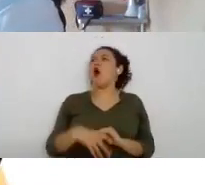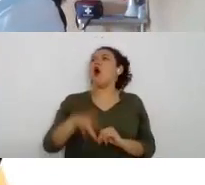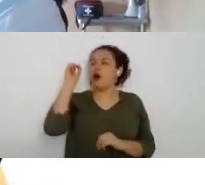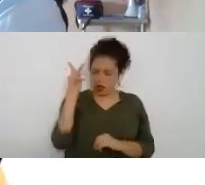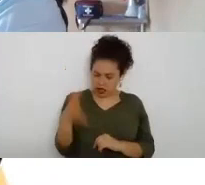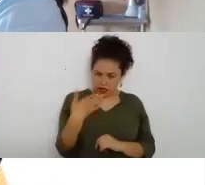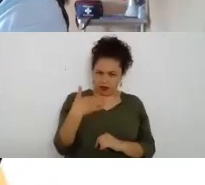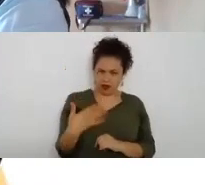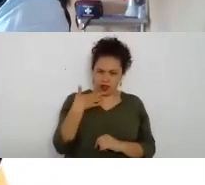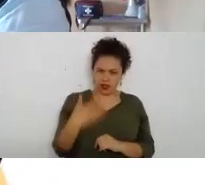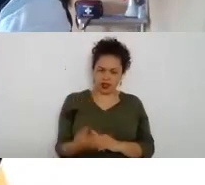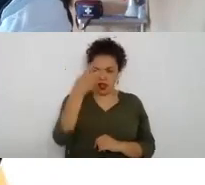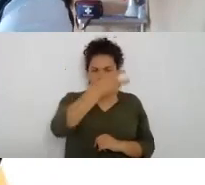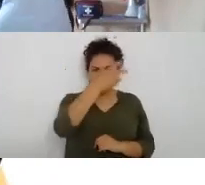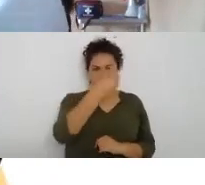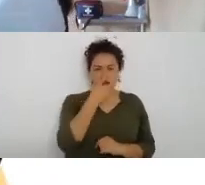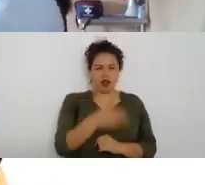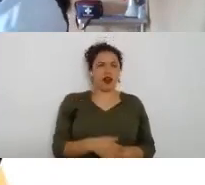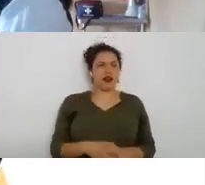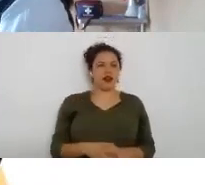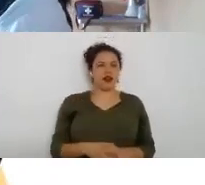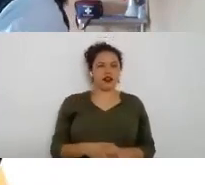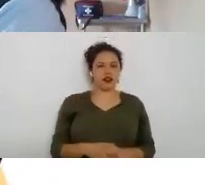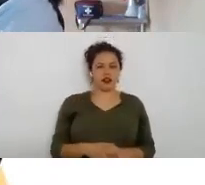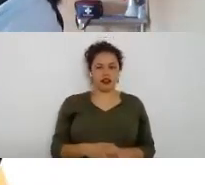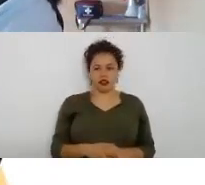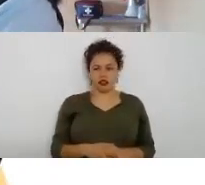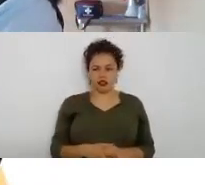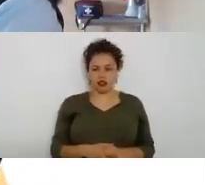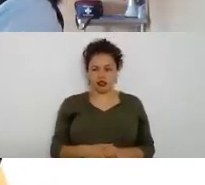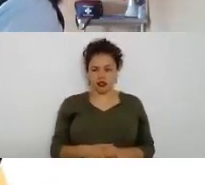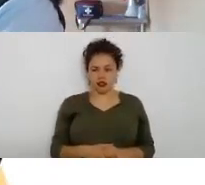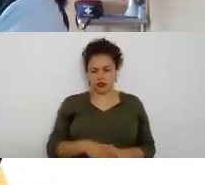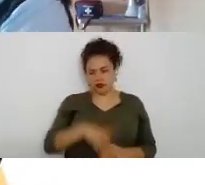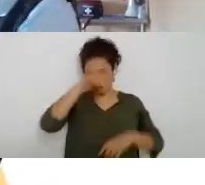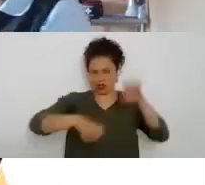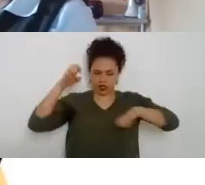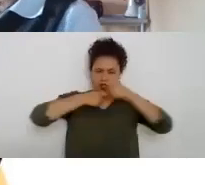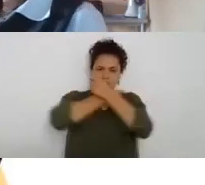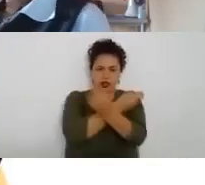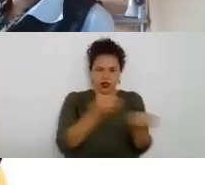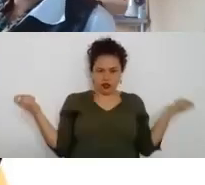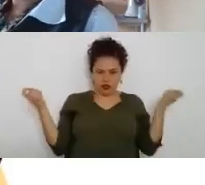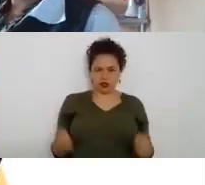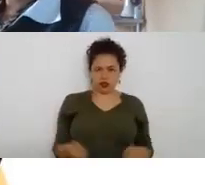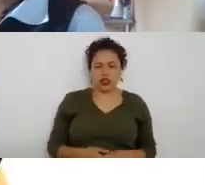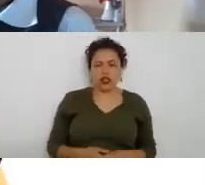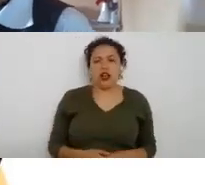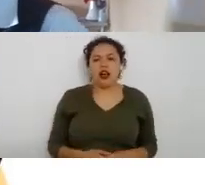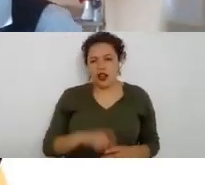bien. Es muy cierto lo que comentan. Hablando de edad, lo que son niños y